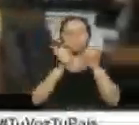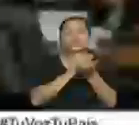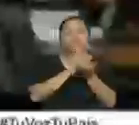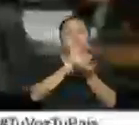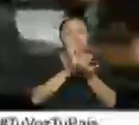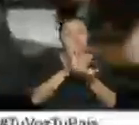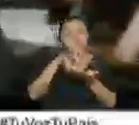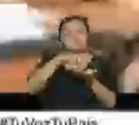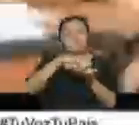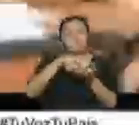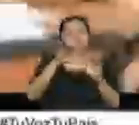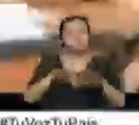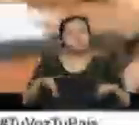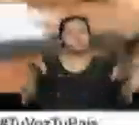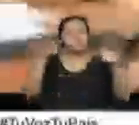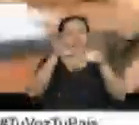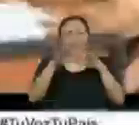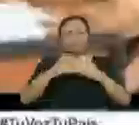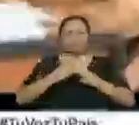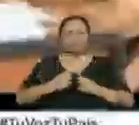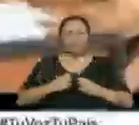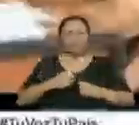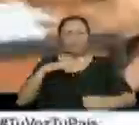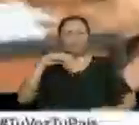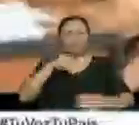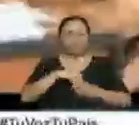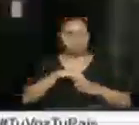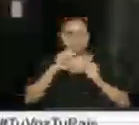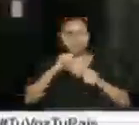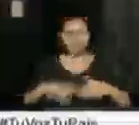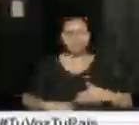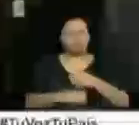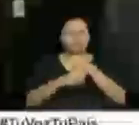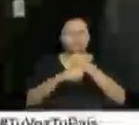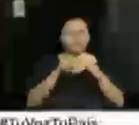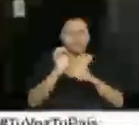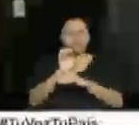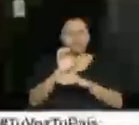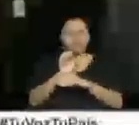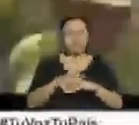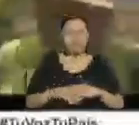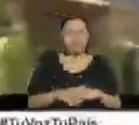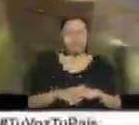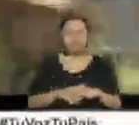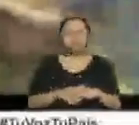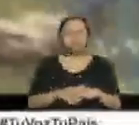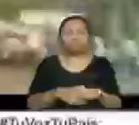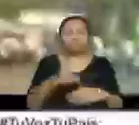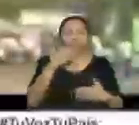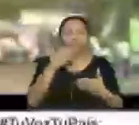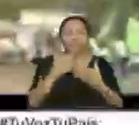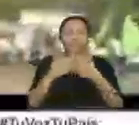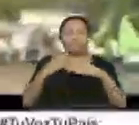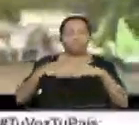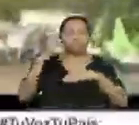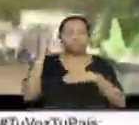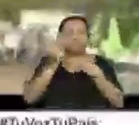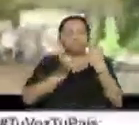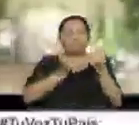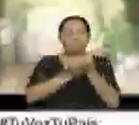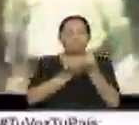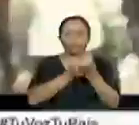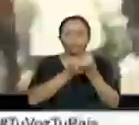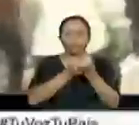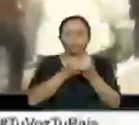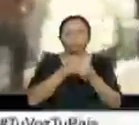Nacional Constituyente de plenos poderes para recuperar la patria. Gracias al inmenso apoyo popular,